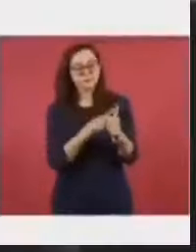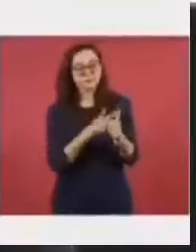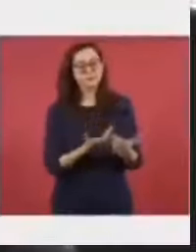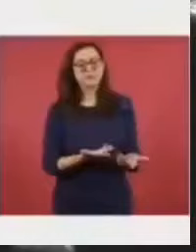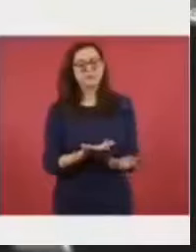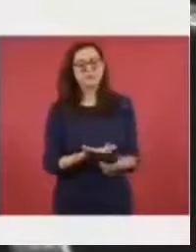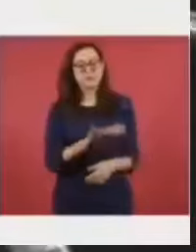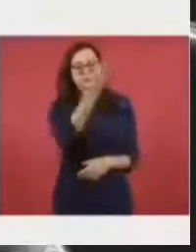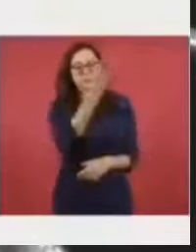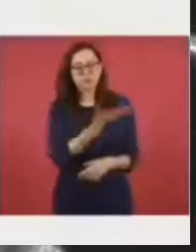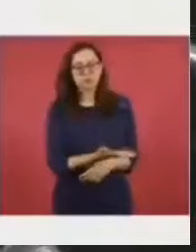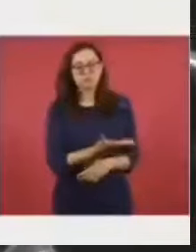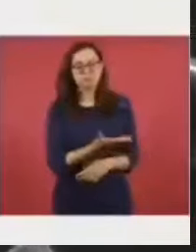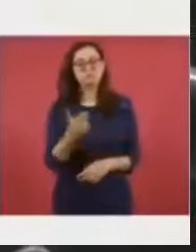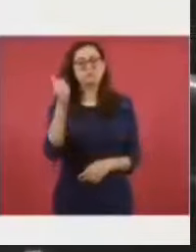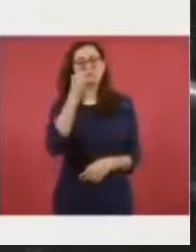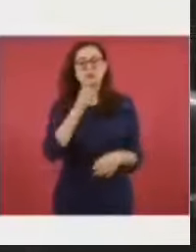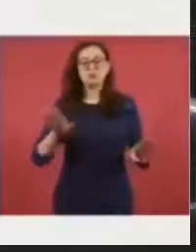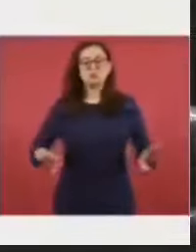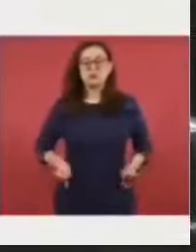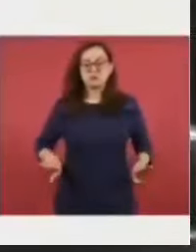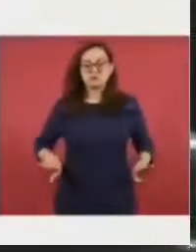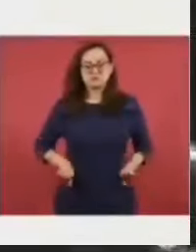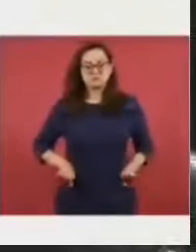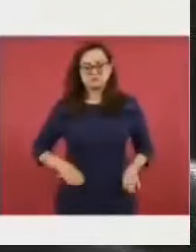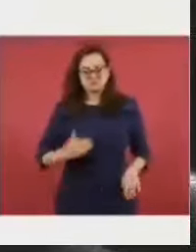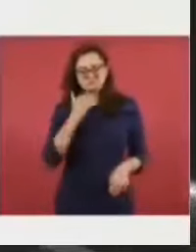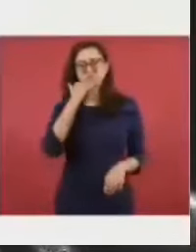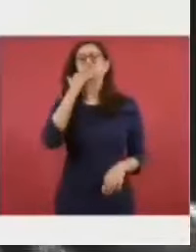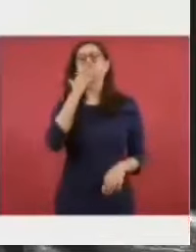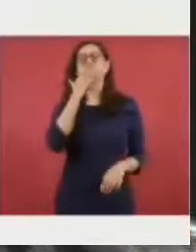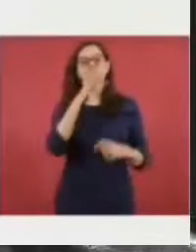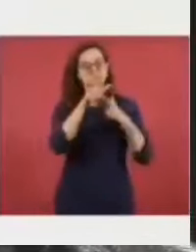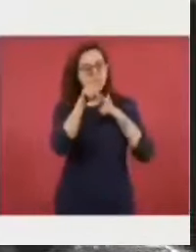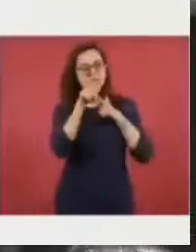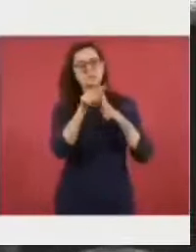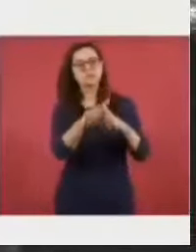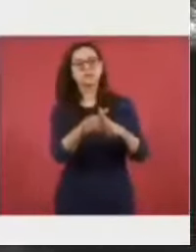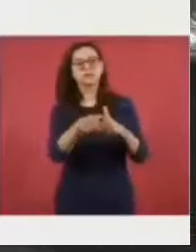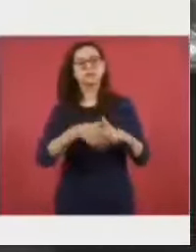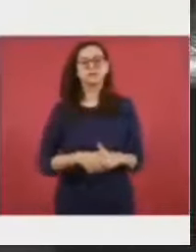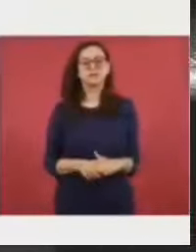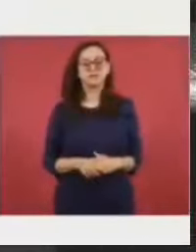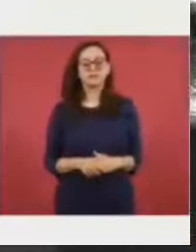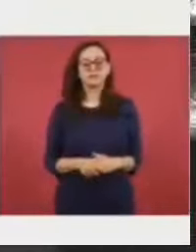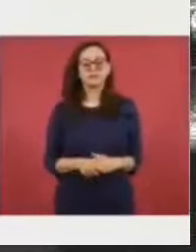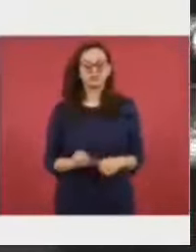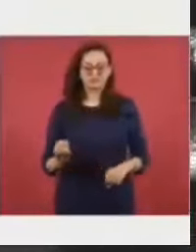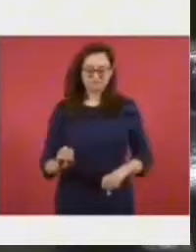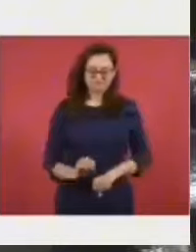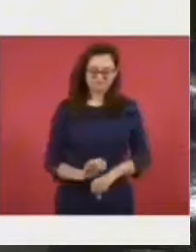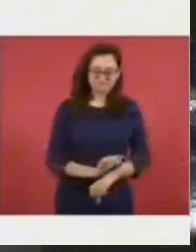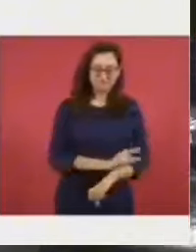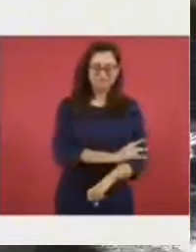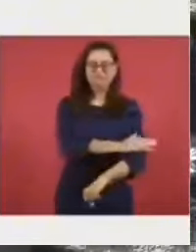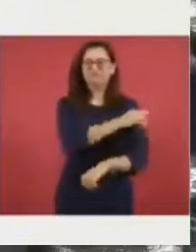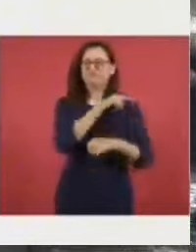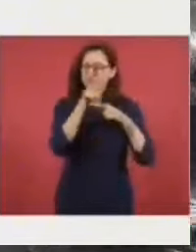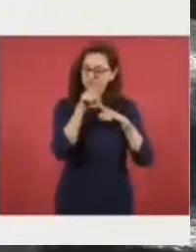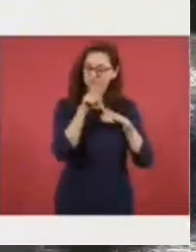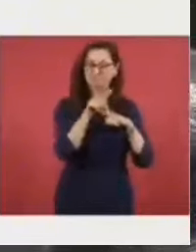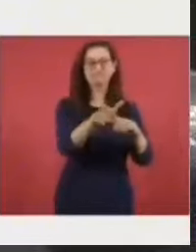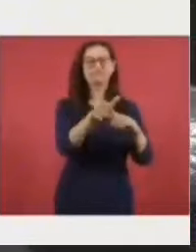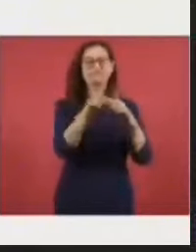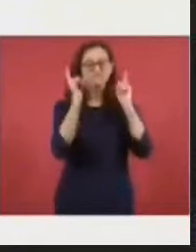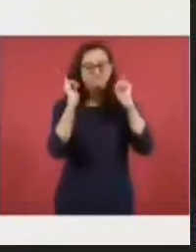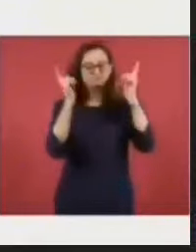Perdón, aquí el audio que se nos andaba yendo. Una disculpa. ¿Por qué sacamos esta nota? El presidente de la República la semana pasada hablaba del injerencismo que